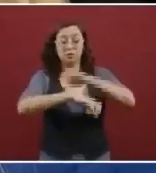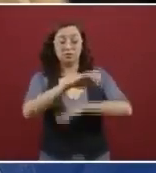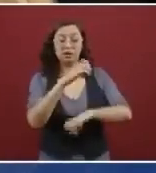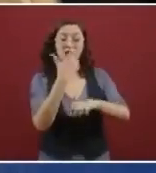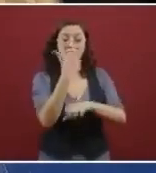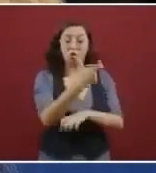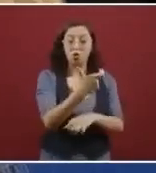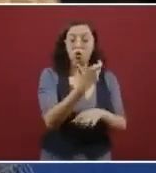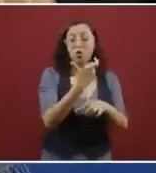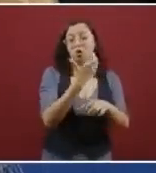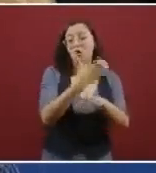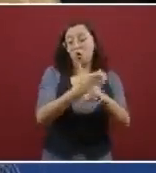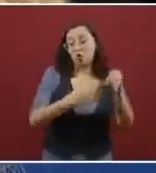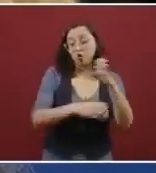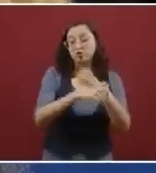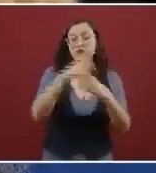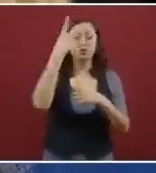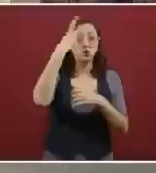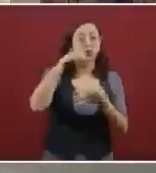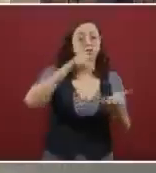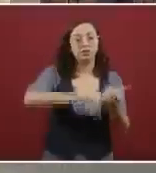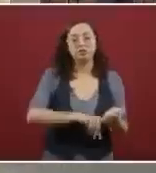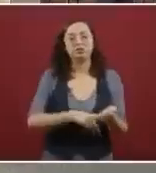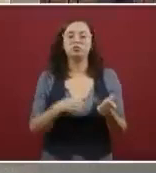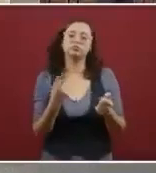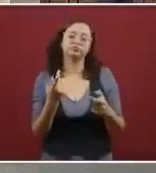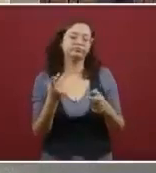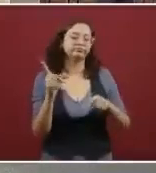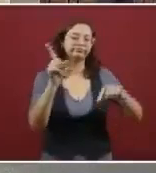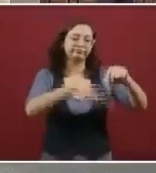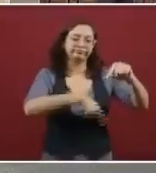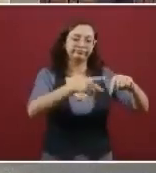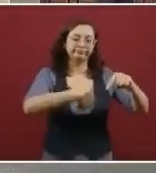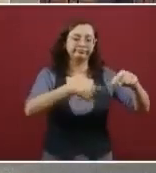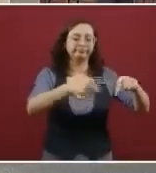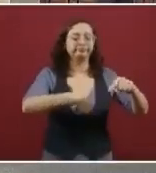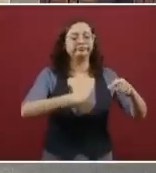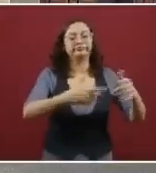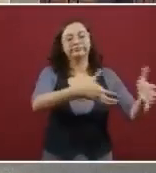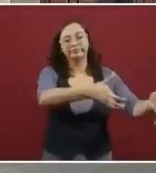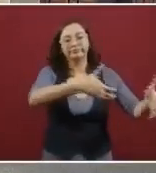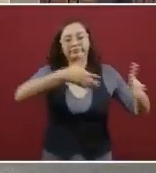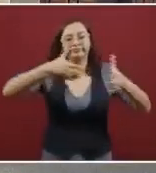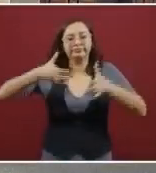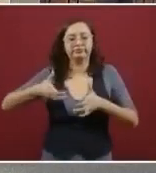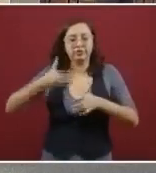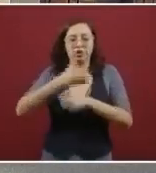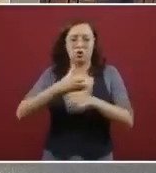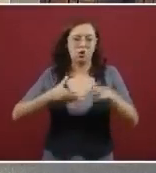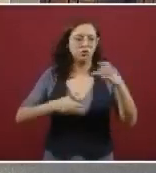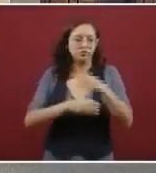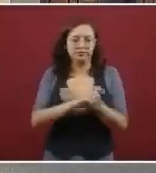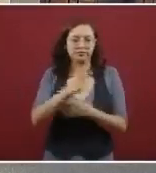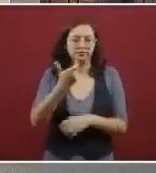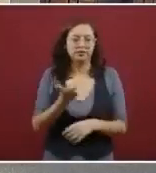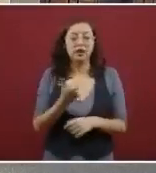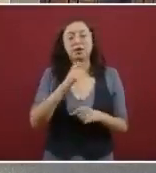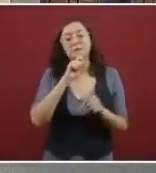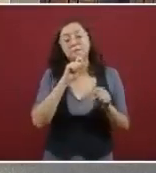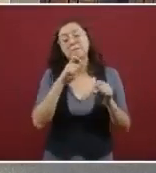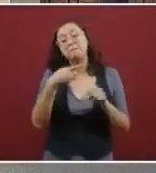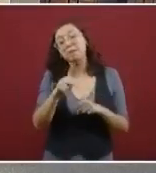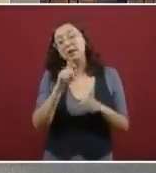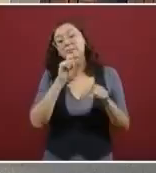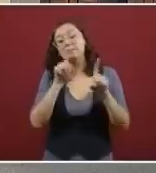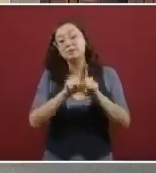otros involucrados que incluso trabajaban en presidencia, y uno de ellos es la